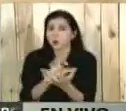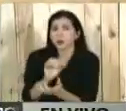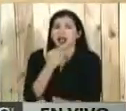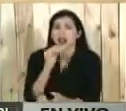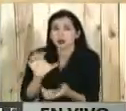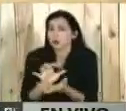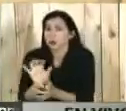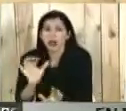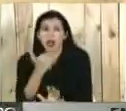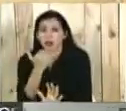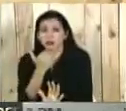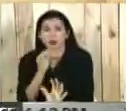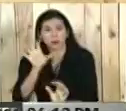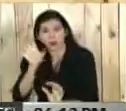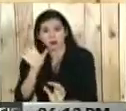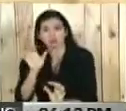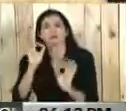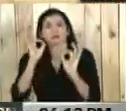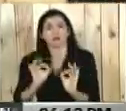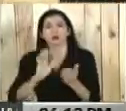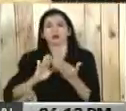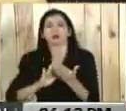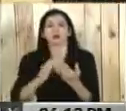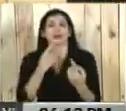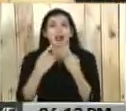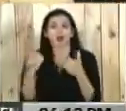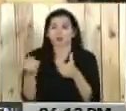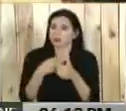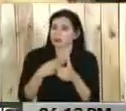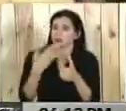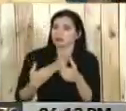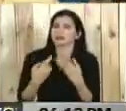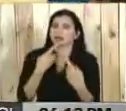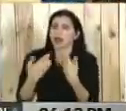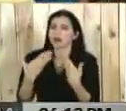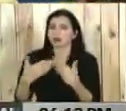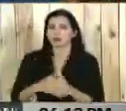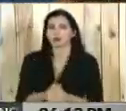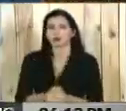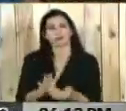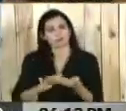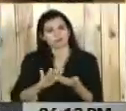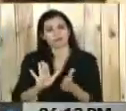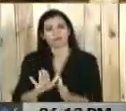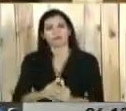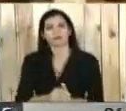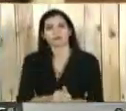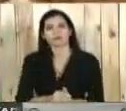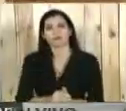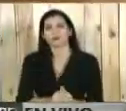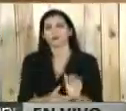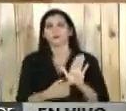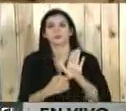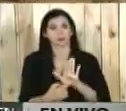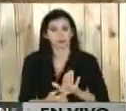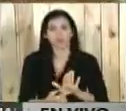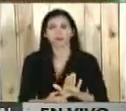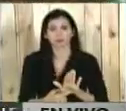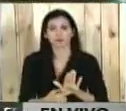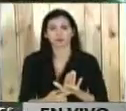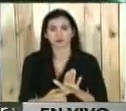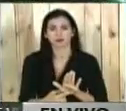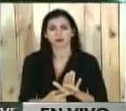el país, sea por la vía del diálogo la forma en la cual se dirime. Es sin duda una demostración de